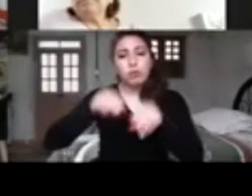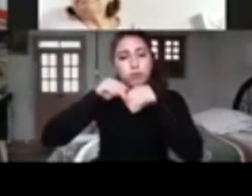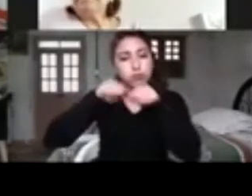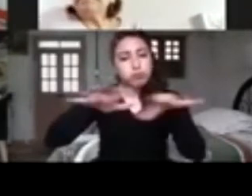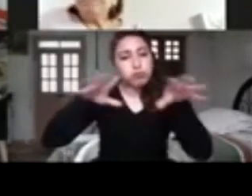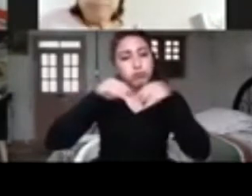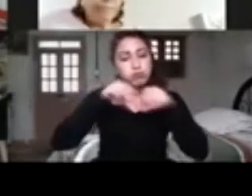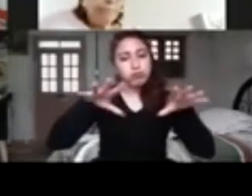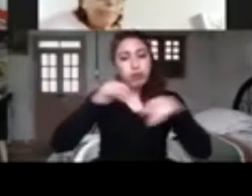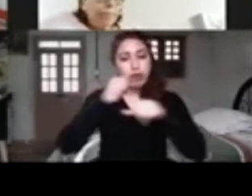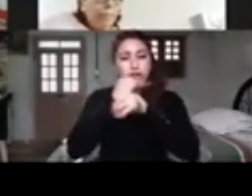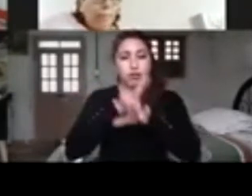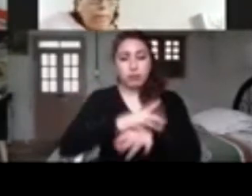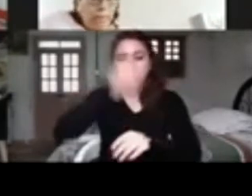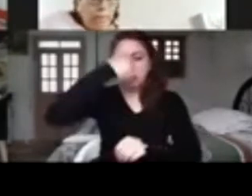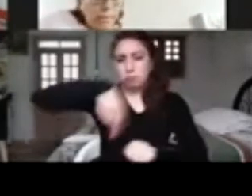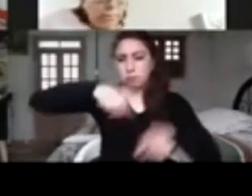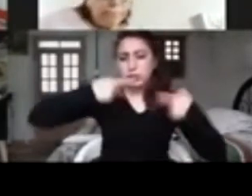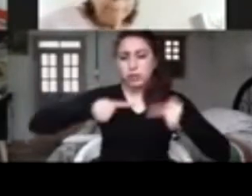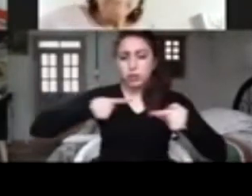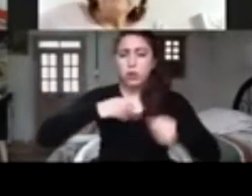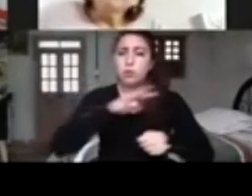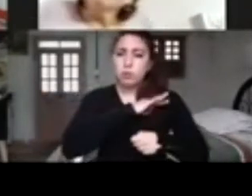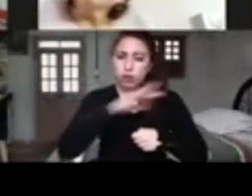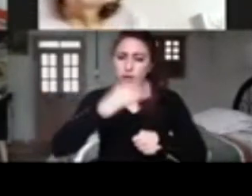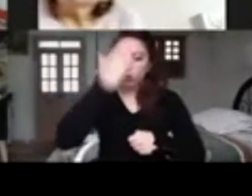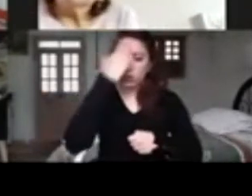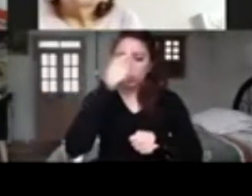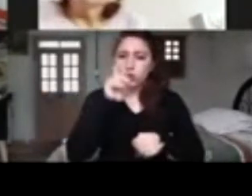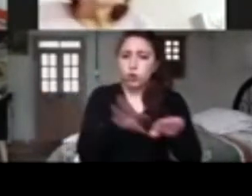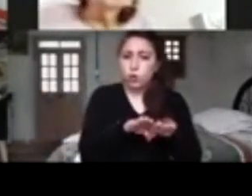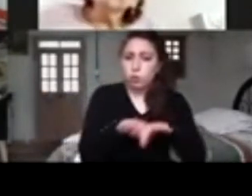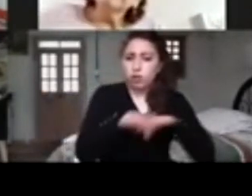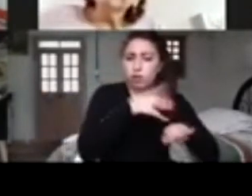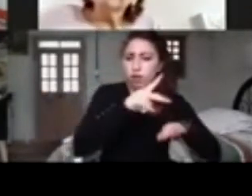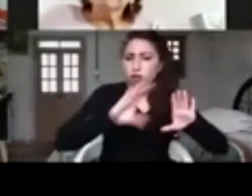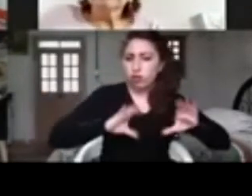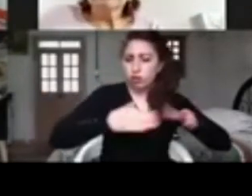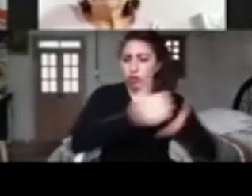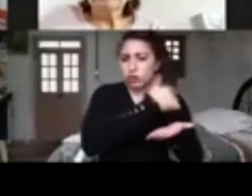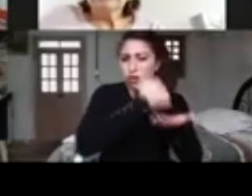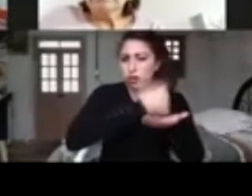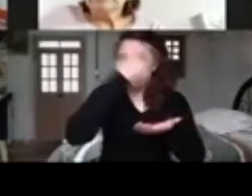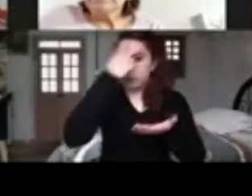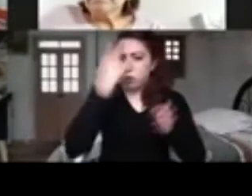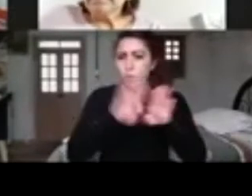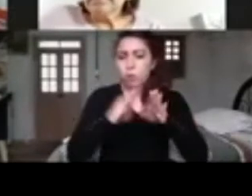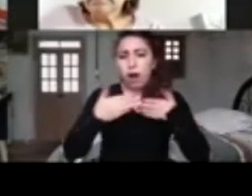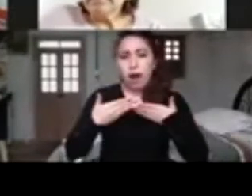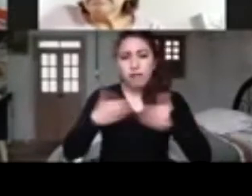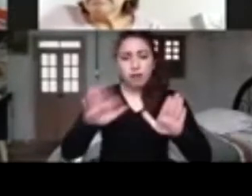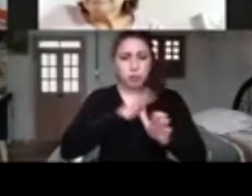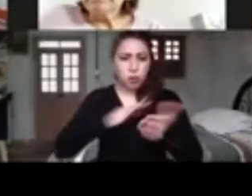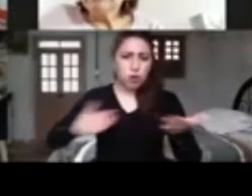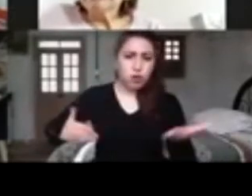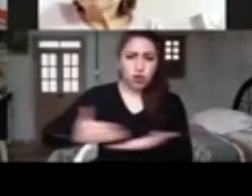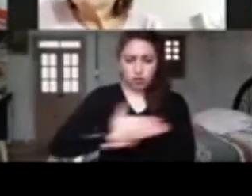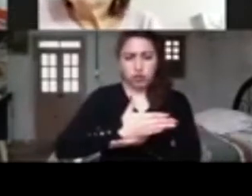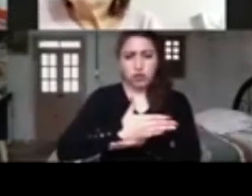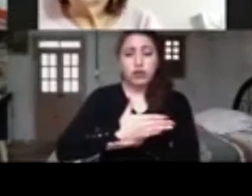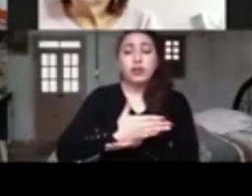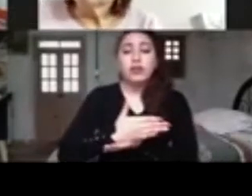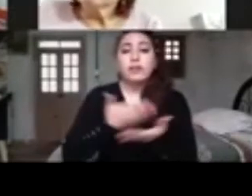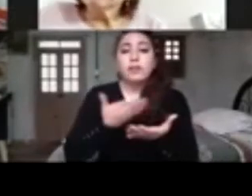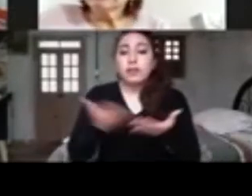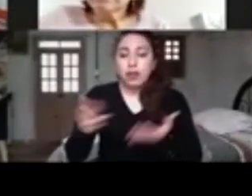Abierto, lo que genera una auténtica gobernanza. Su compromiso y labor contribuyen a que nuestro órgano garante cumpla su